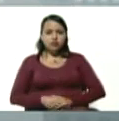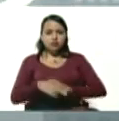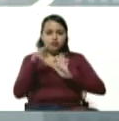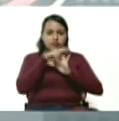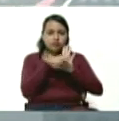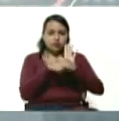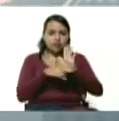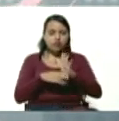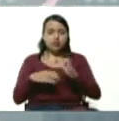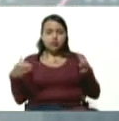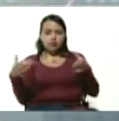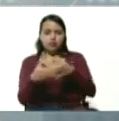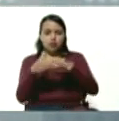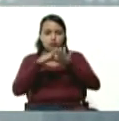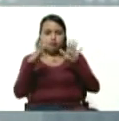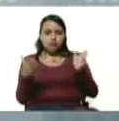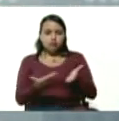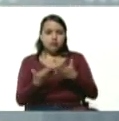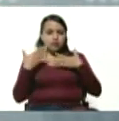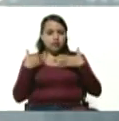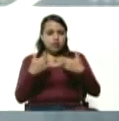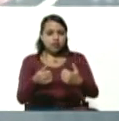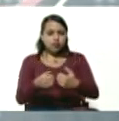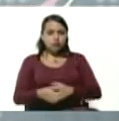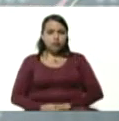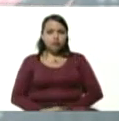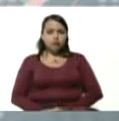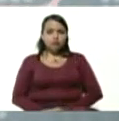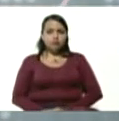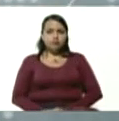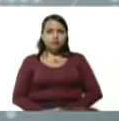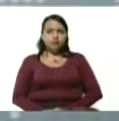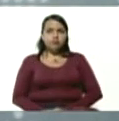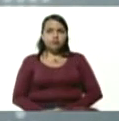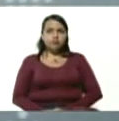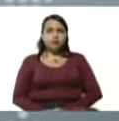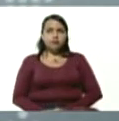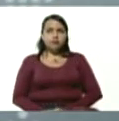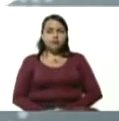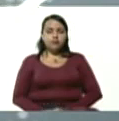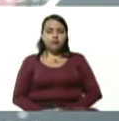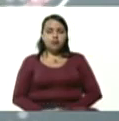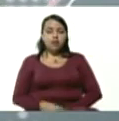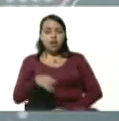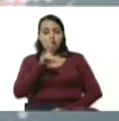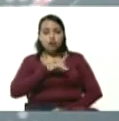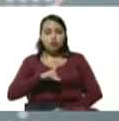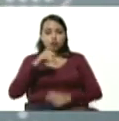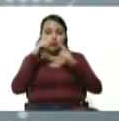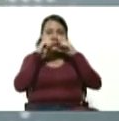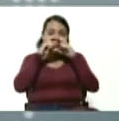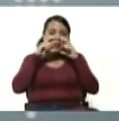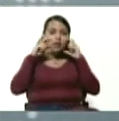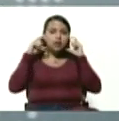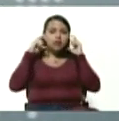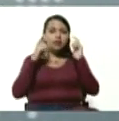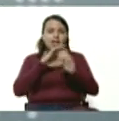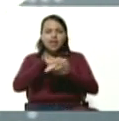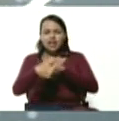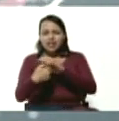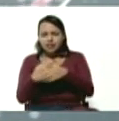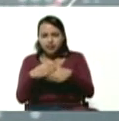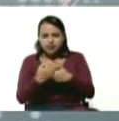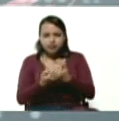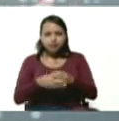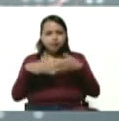medición mundial de la salud por las medidas preventivas que deben tomarse el uso de la mascarilla el lavado frecuente